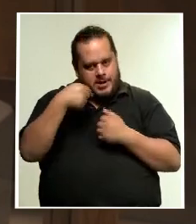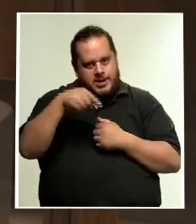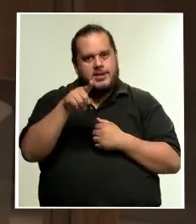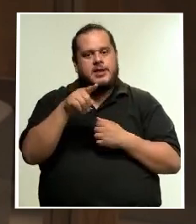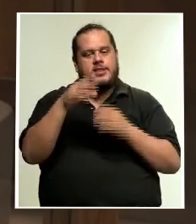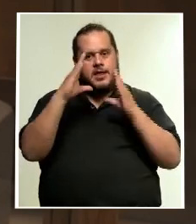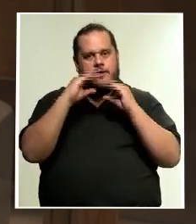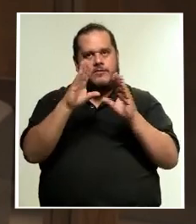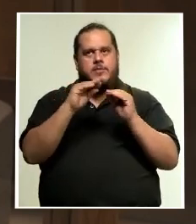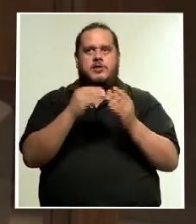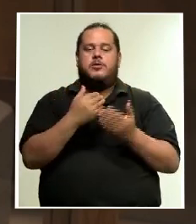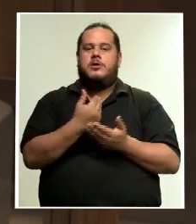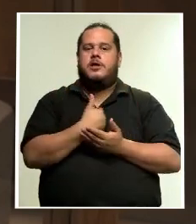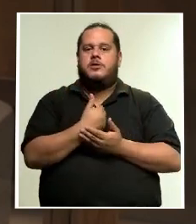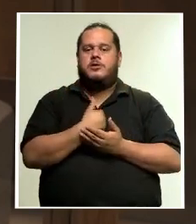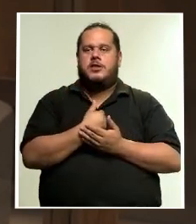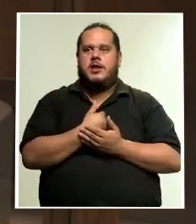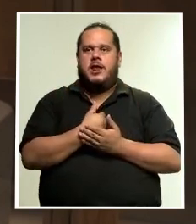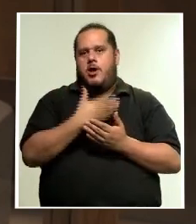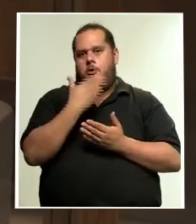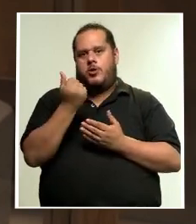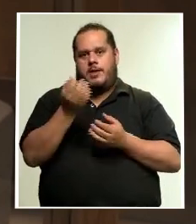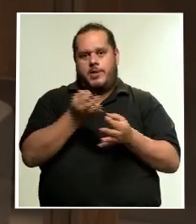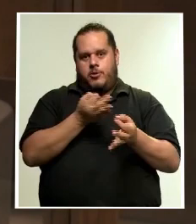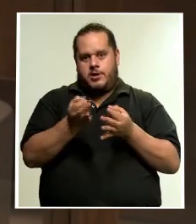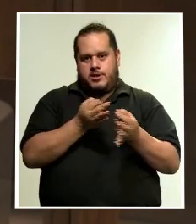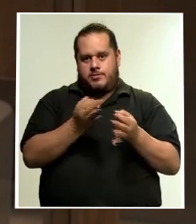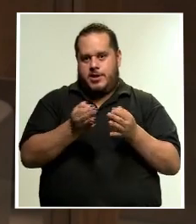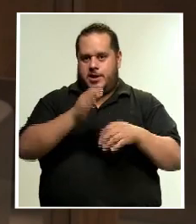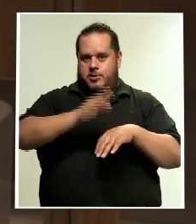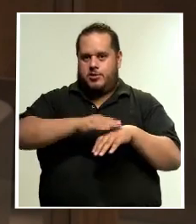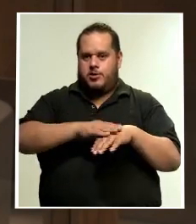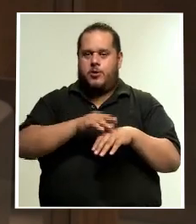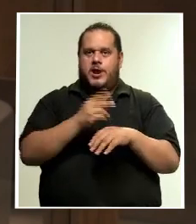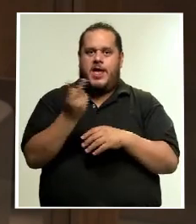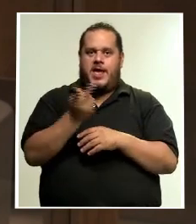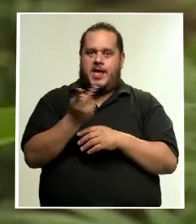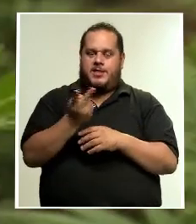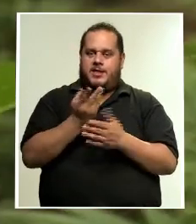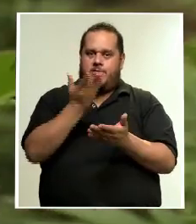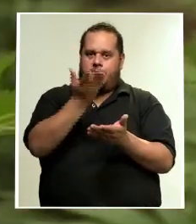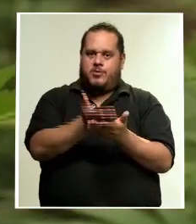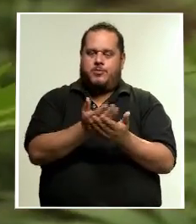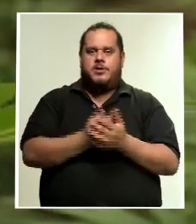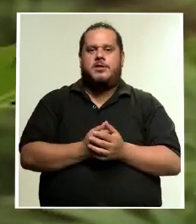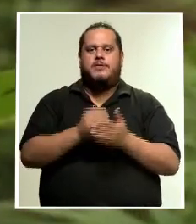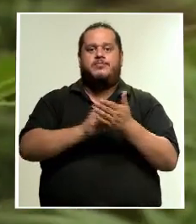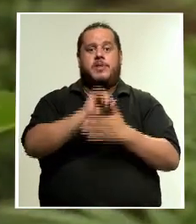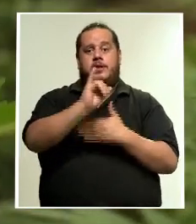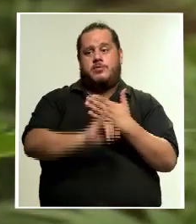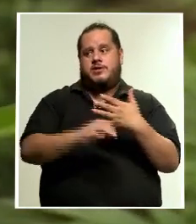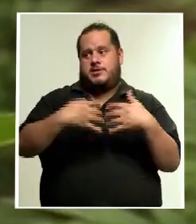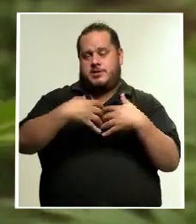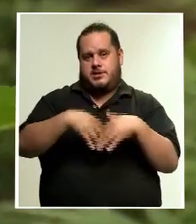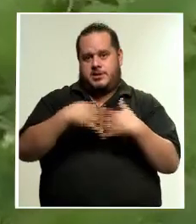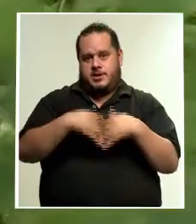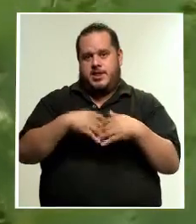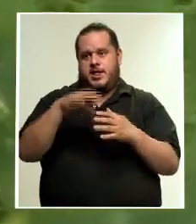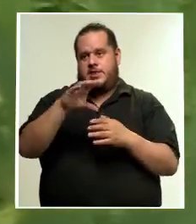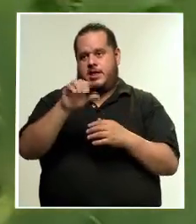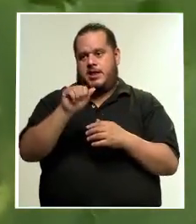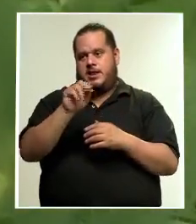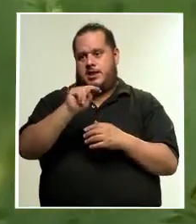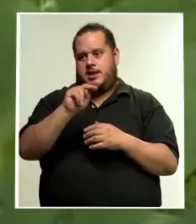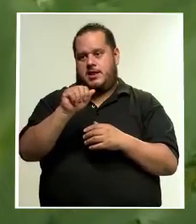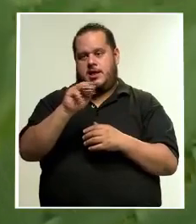que nos tiene pues una mayor explicación sobre estas dos propuestas. El proyecto de industrialización del cáñamo y